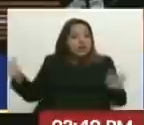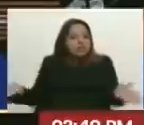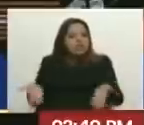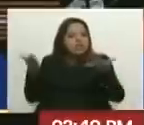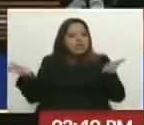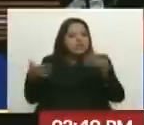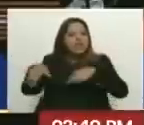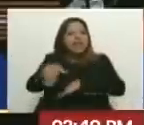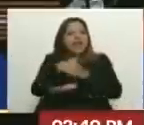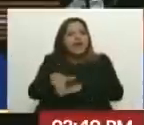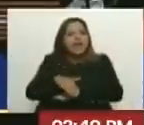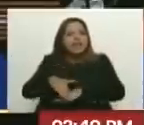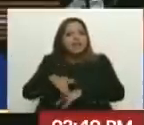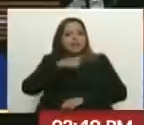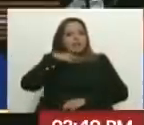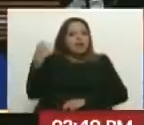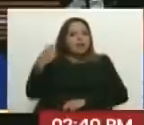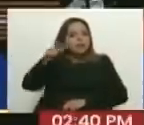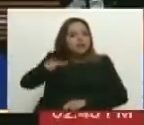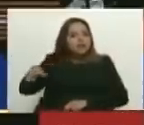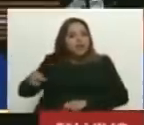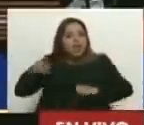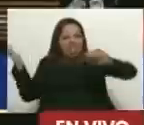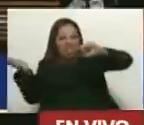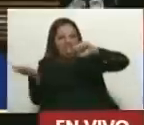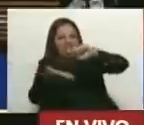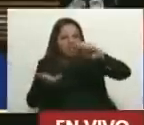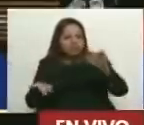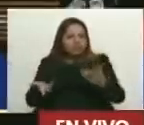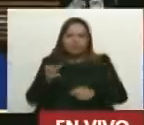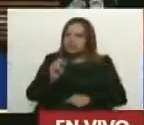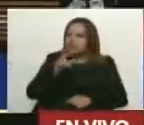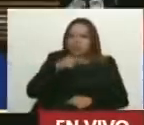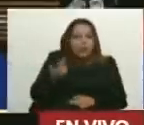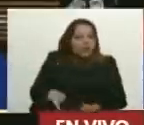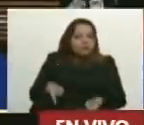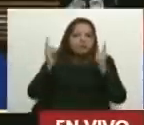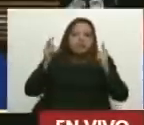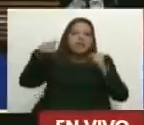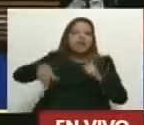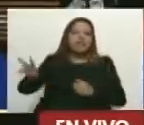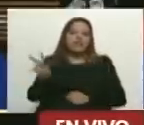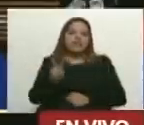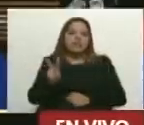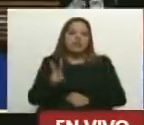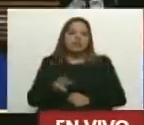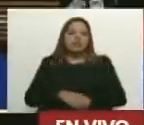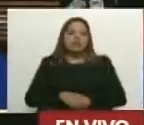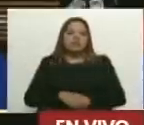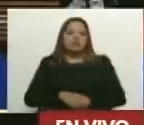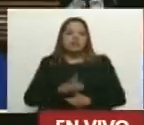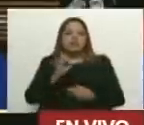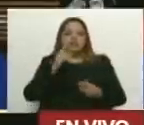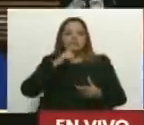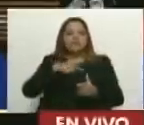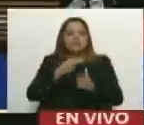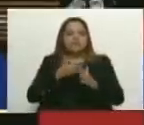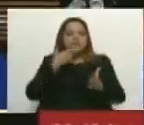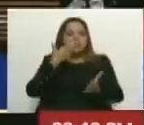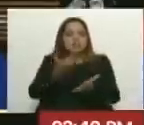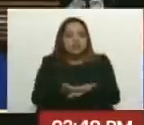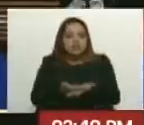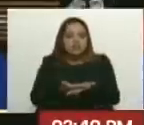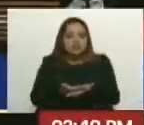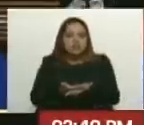las calles linchen a las personas, y eso no lo vamos a permitir en este país. Así que muchas gracias, ciudadanos